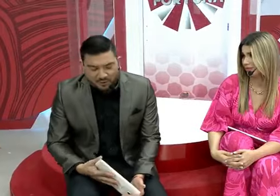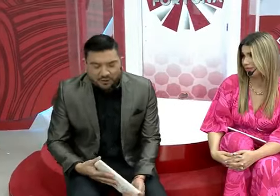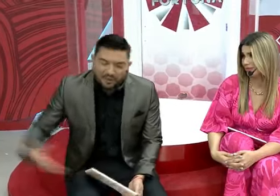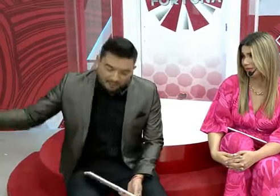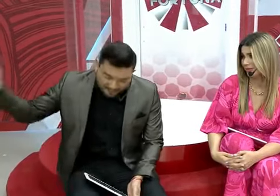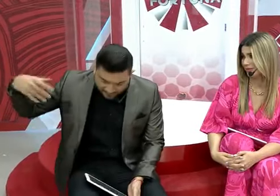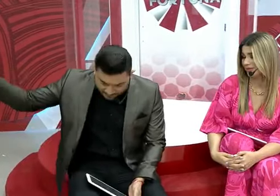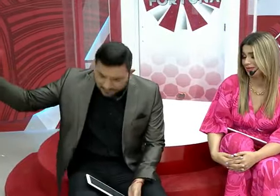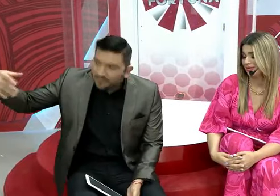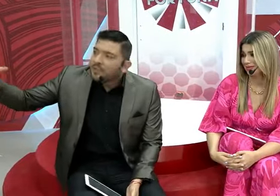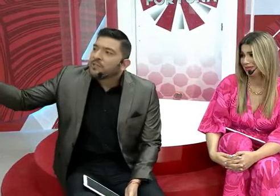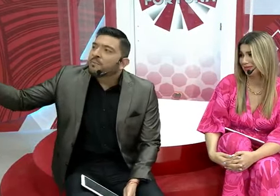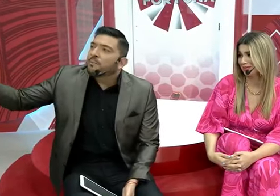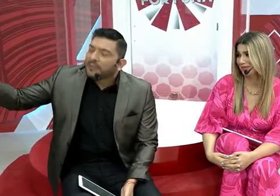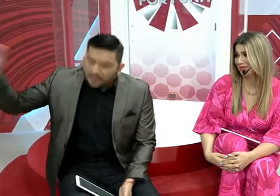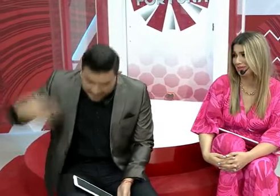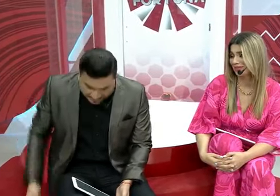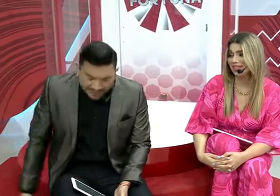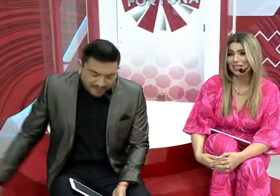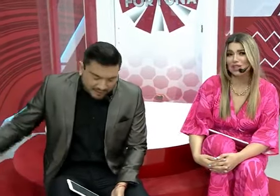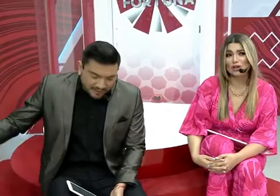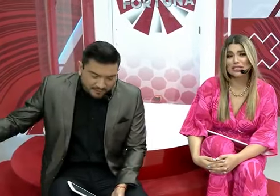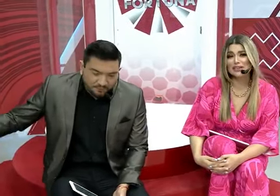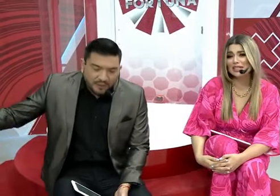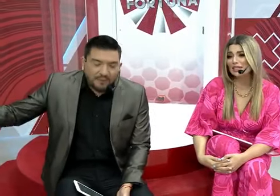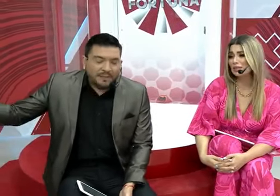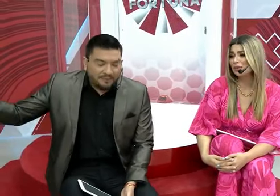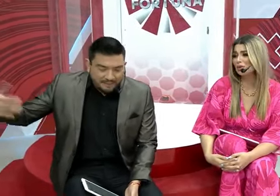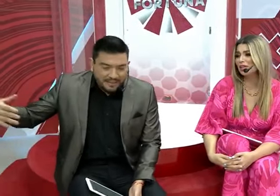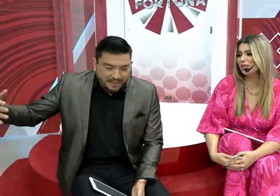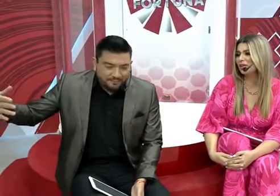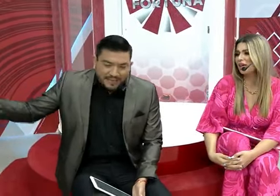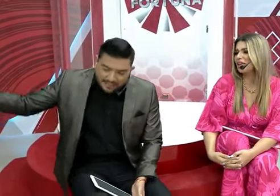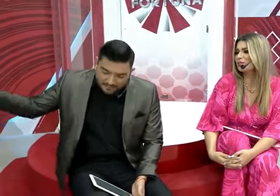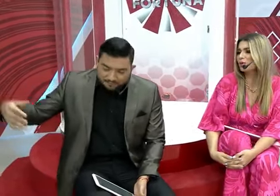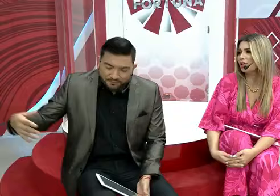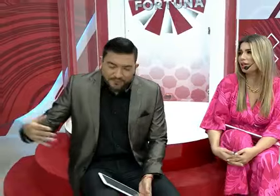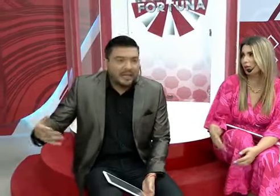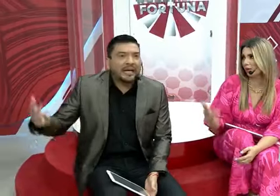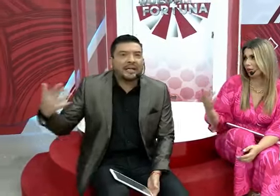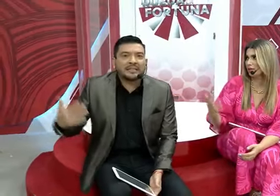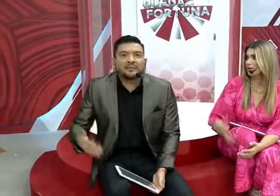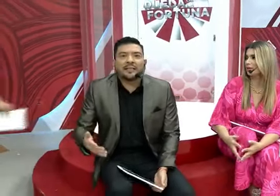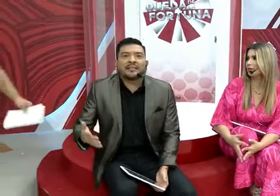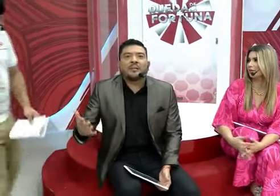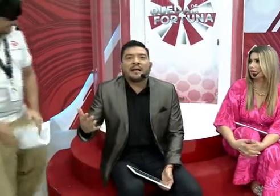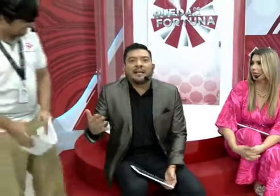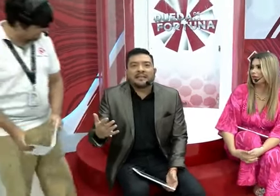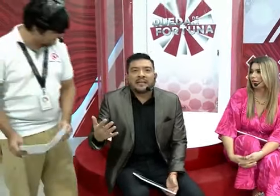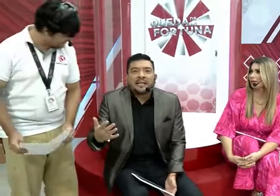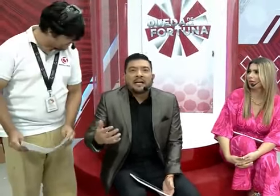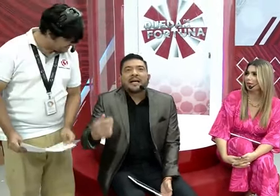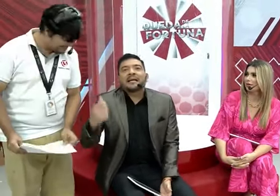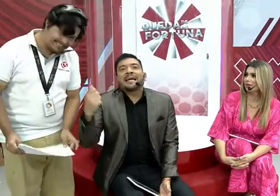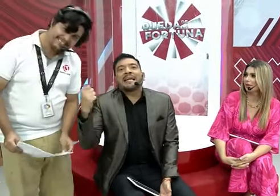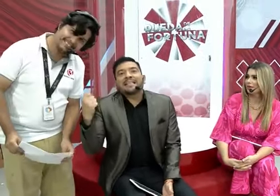venga, llore conmigo, venga, venga. Motete, venga, venga, venga. Todos deben de estarse preguntando quién es Motete, bueno. Aquí está ustedes, que lo vean, aquí